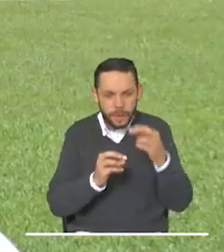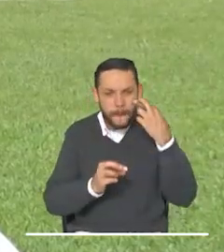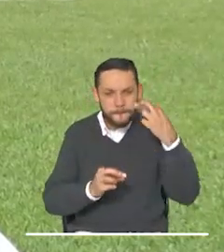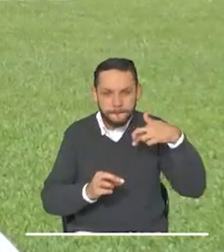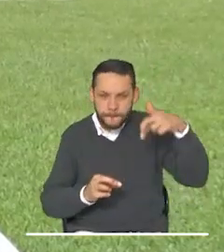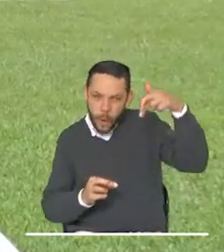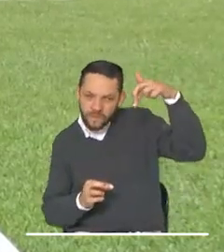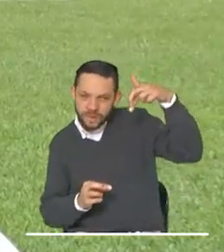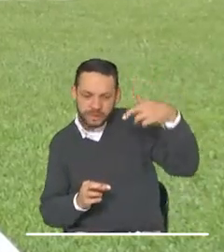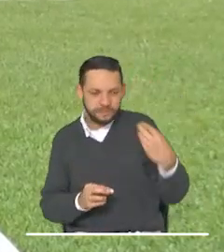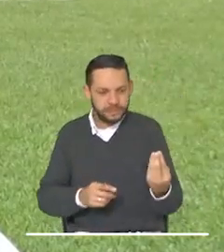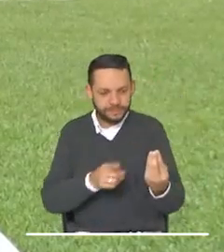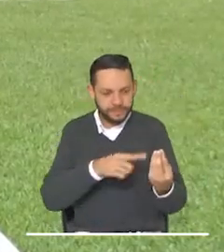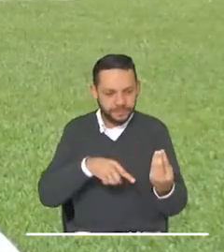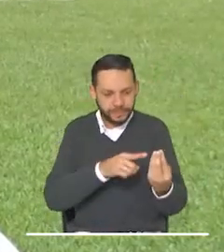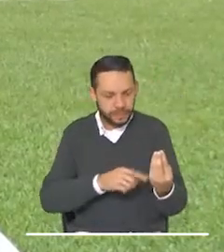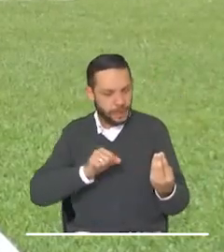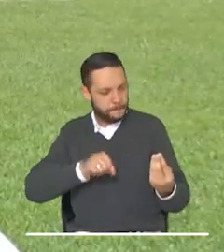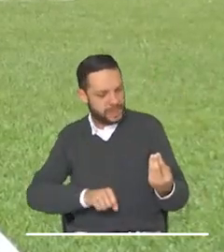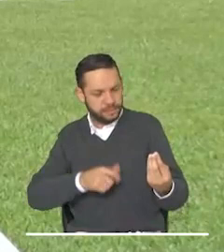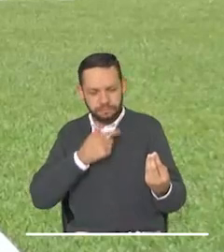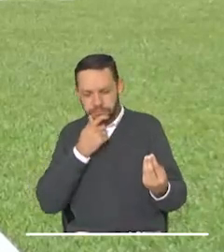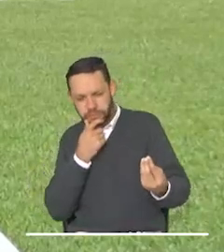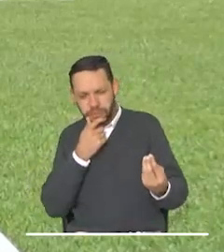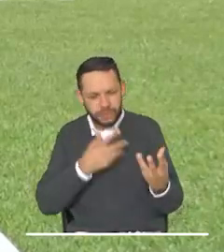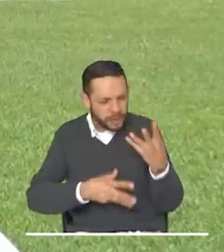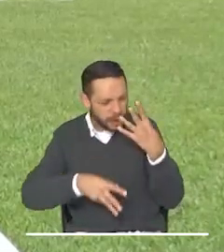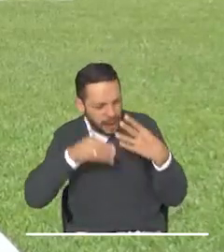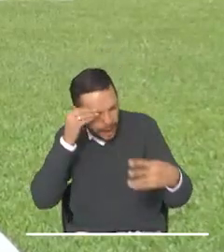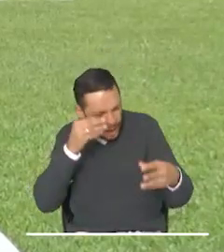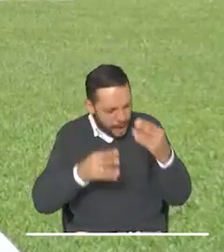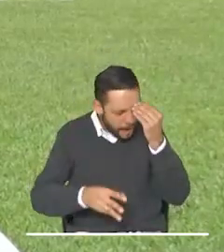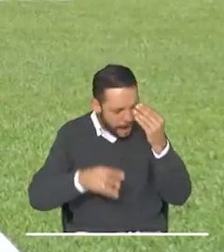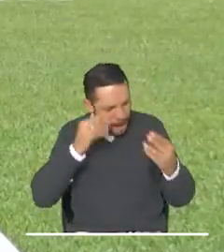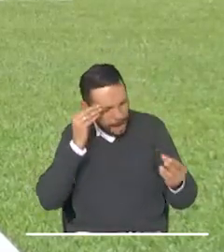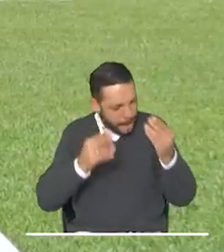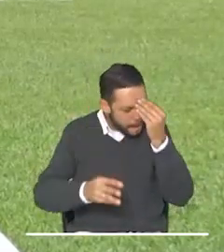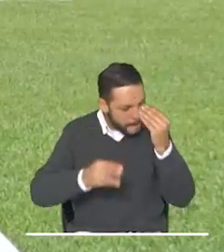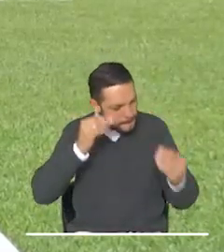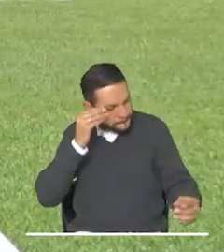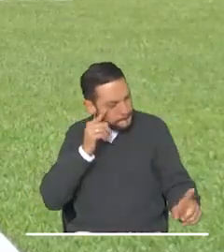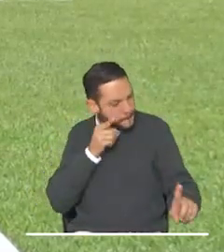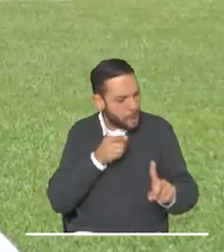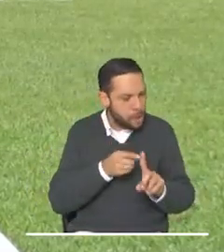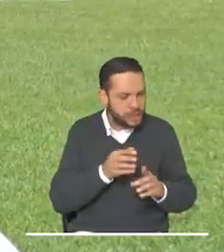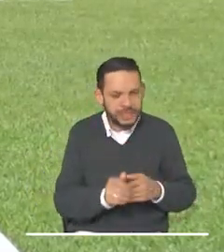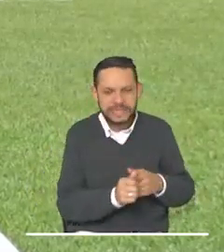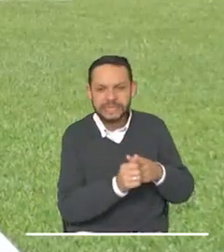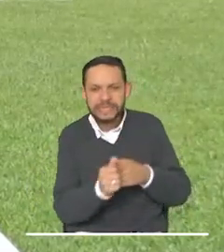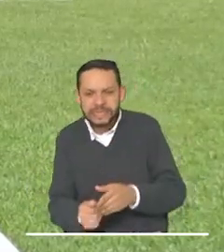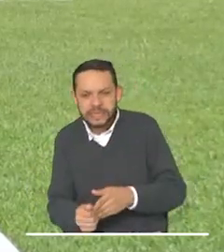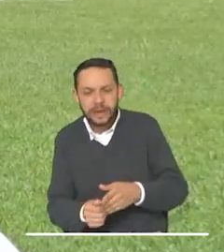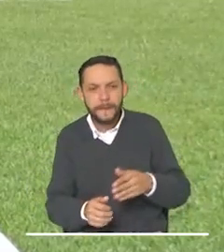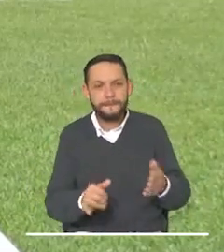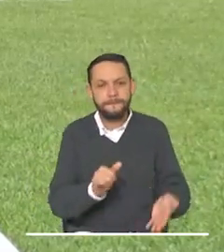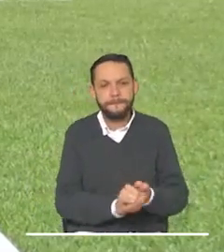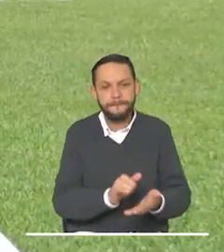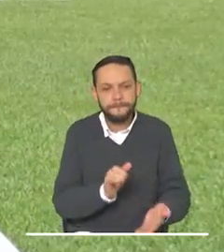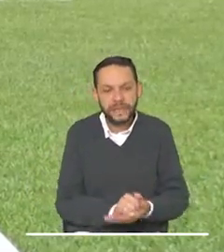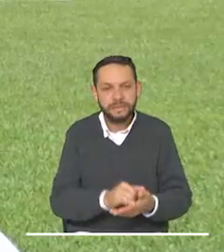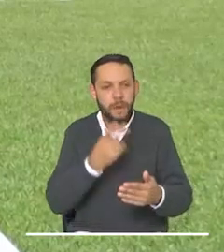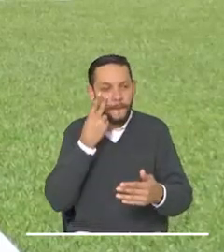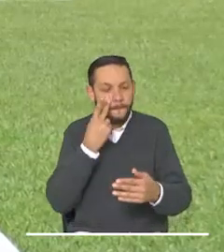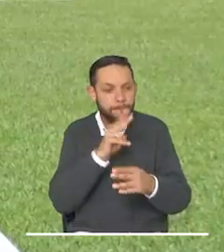como instituciones más que como personas pienso yo empezar a apostarle a a observar